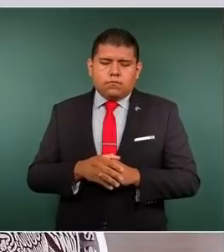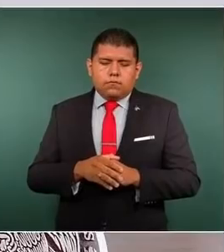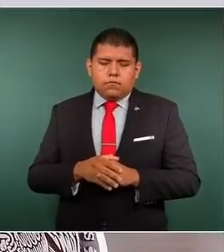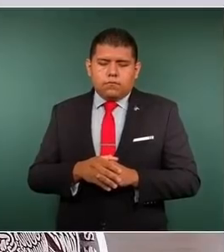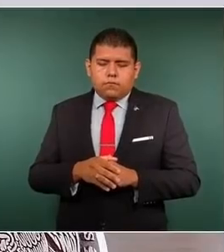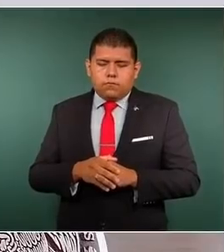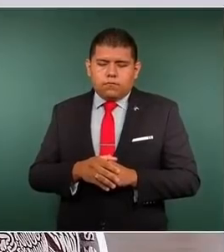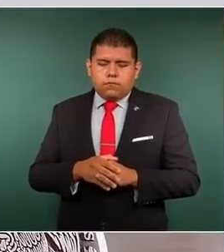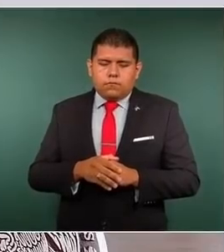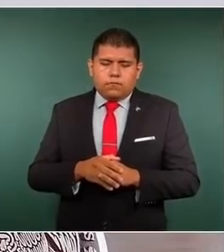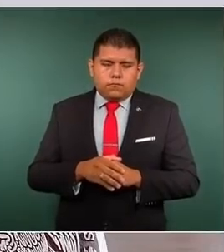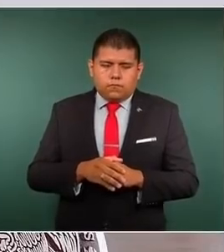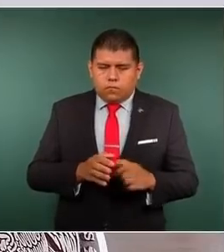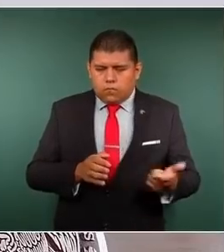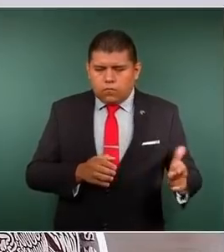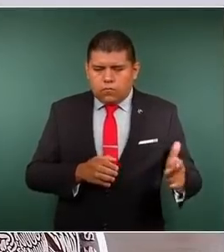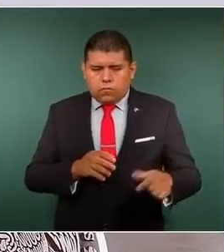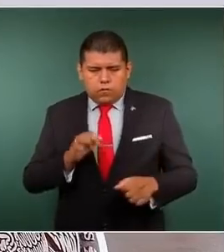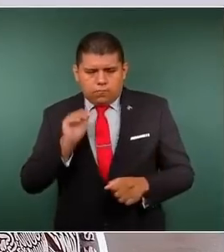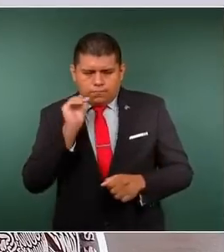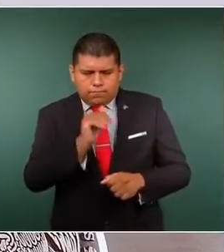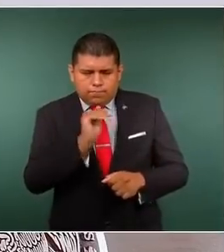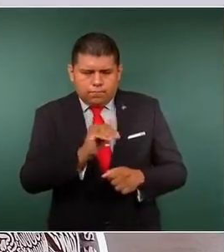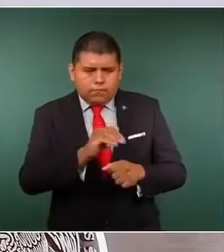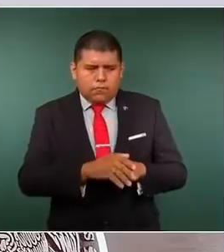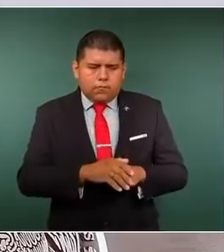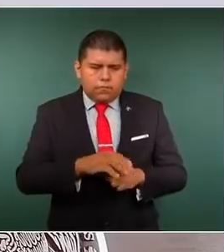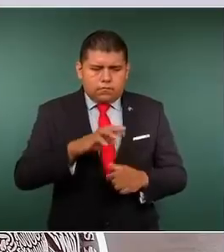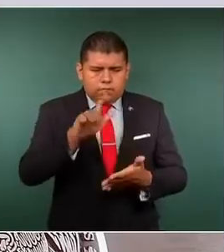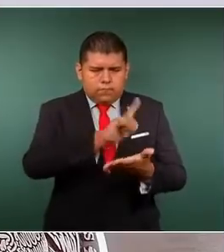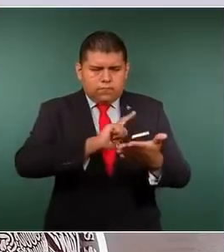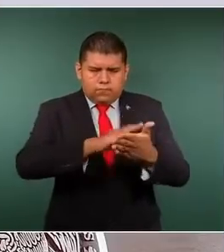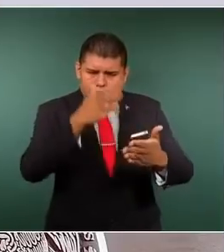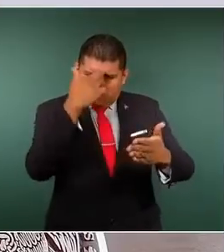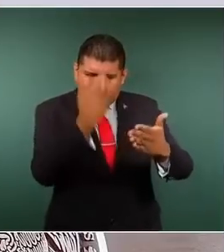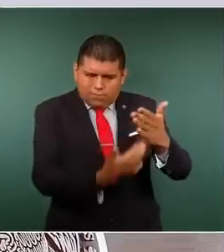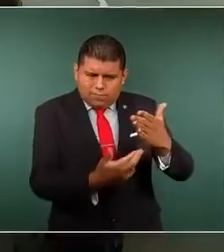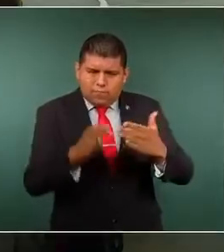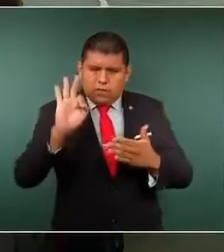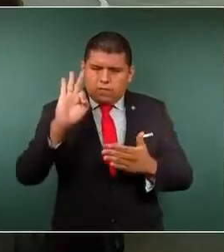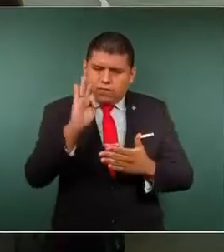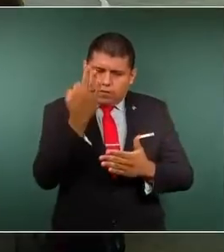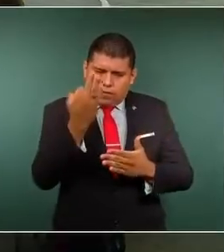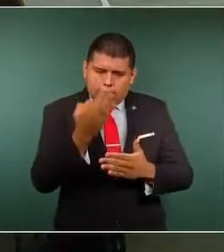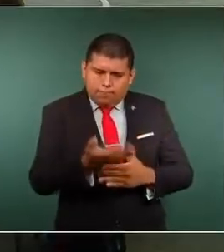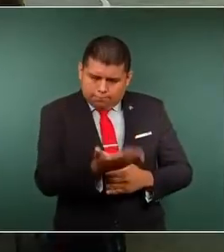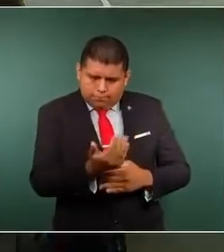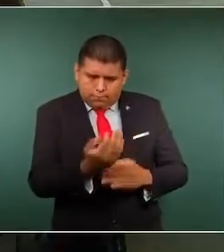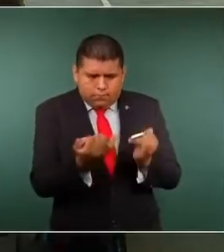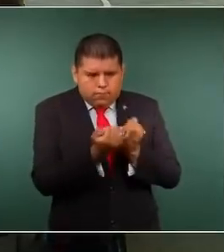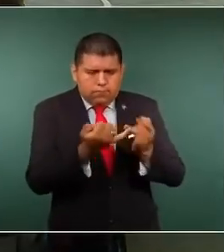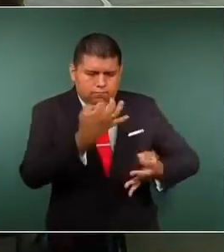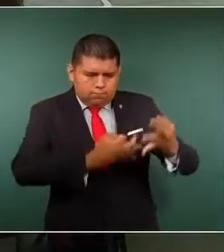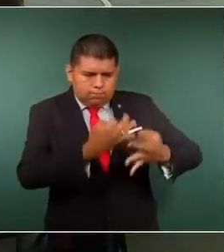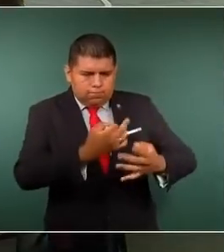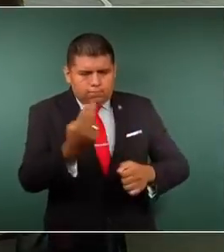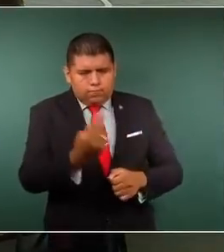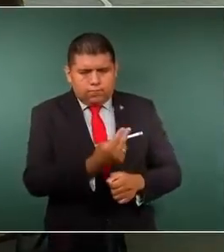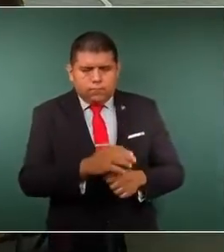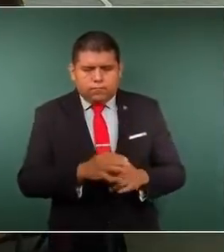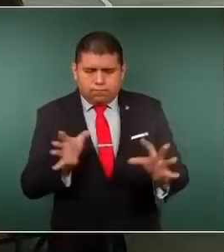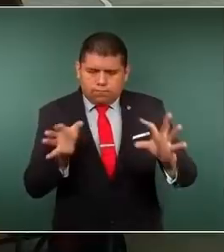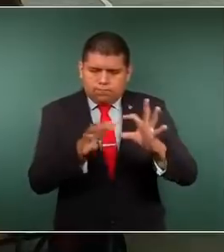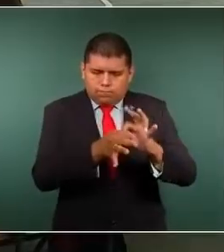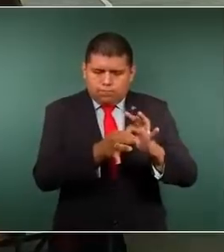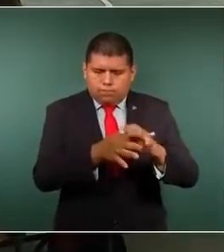por delitos del orden federal de estas personas entonces sí vamos a estar